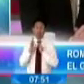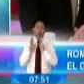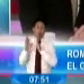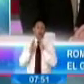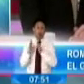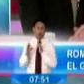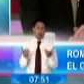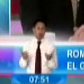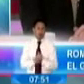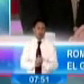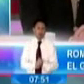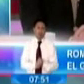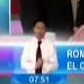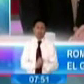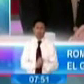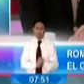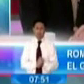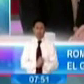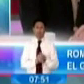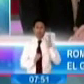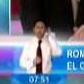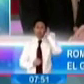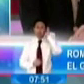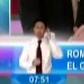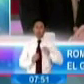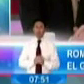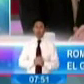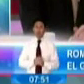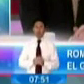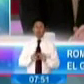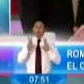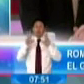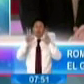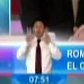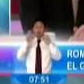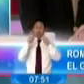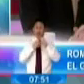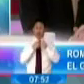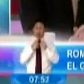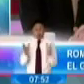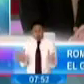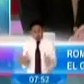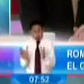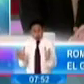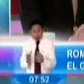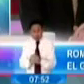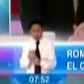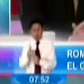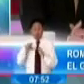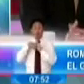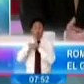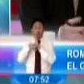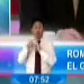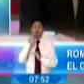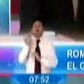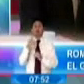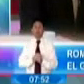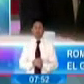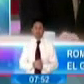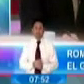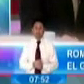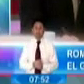telecomunicaciones. Sí, le comento en primer lugar el tema de los incentivos, que es importante. Para los bancos, ¿qué se dice? si es